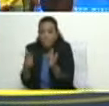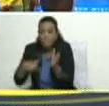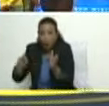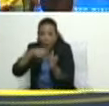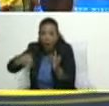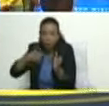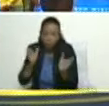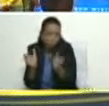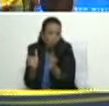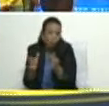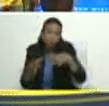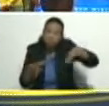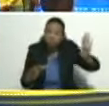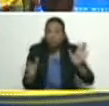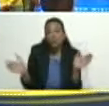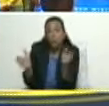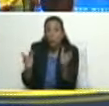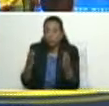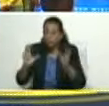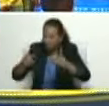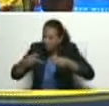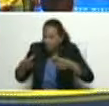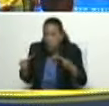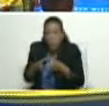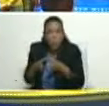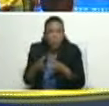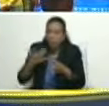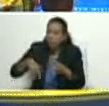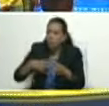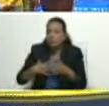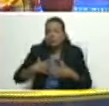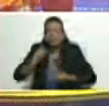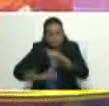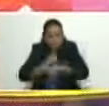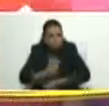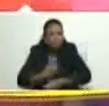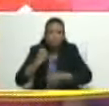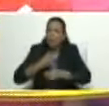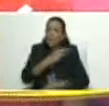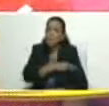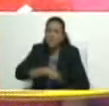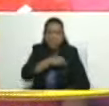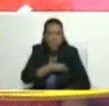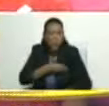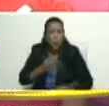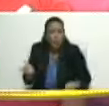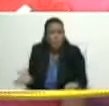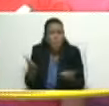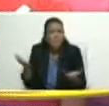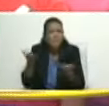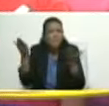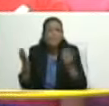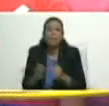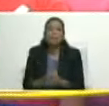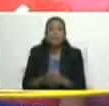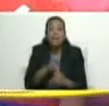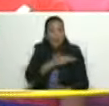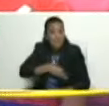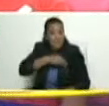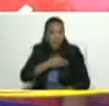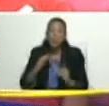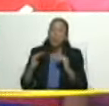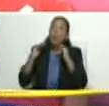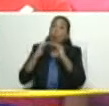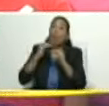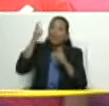nosotras, ustedes, mujeres, están haciendo la gran misión de misiones, la gran misión de igualdad,